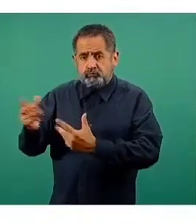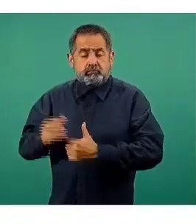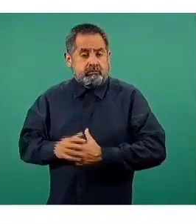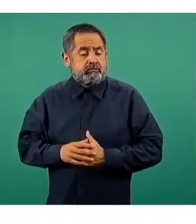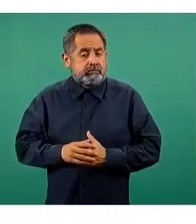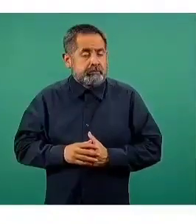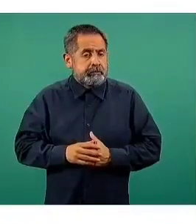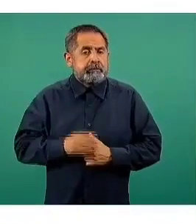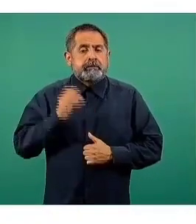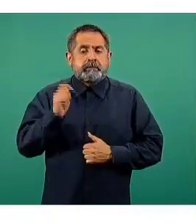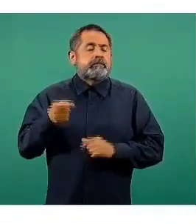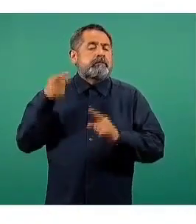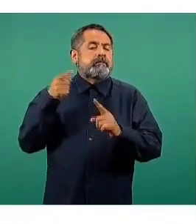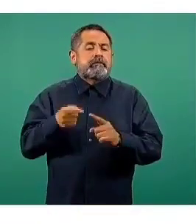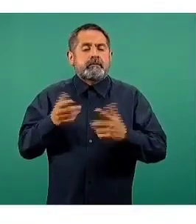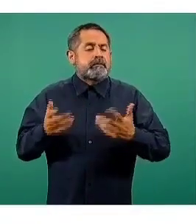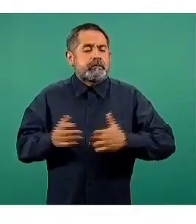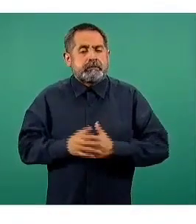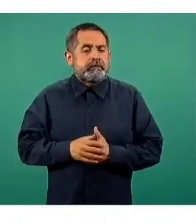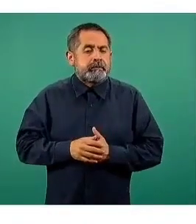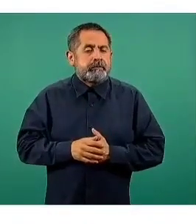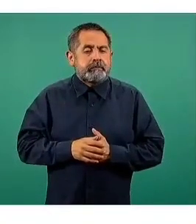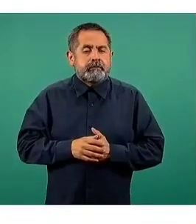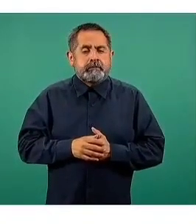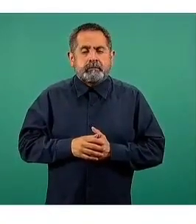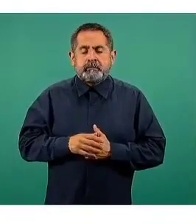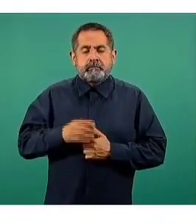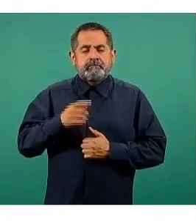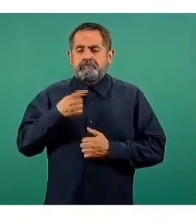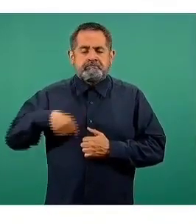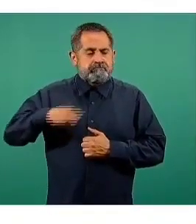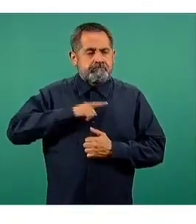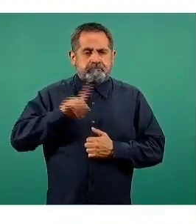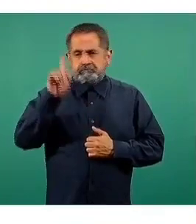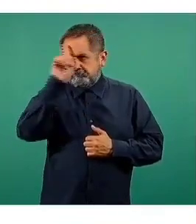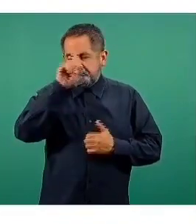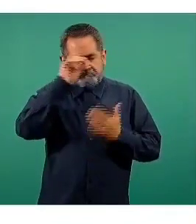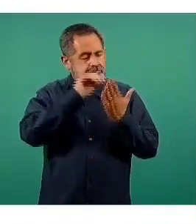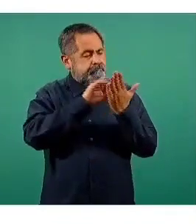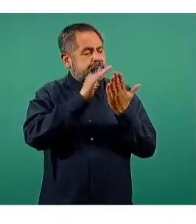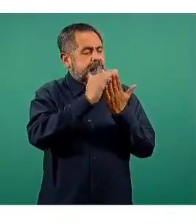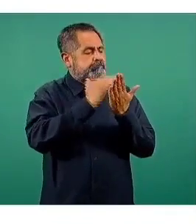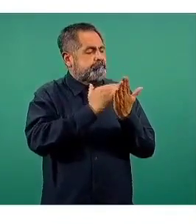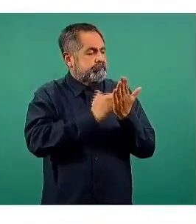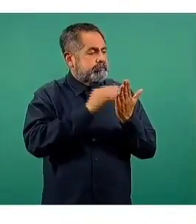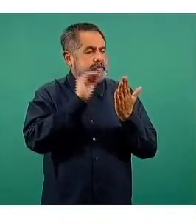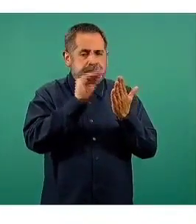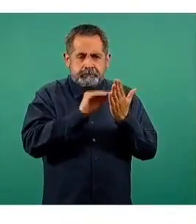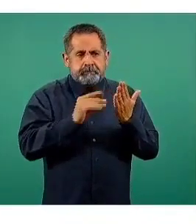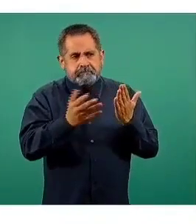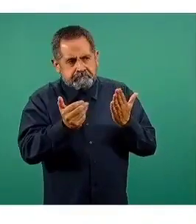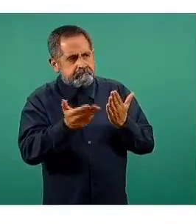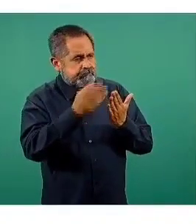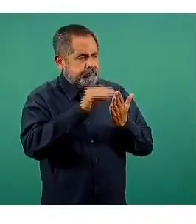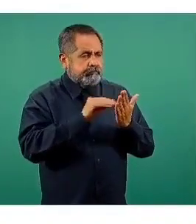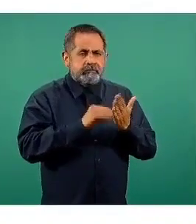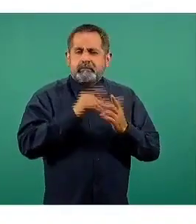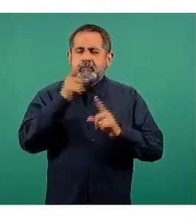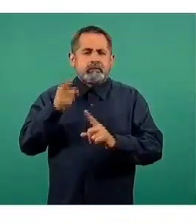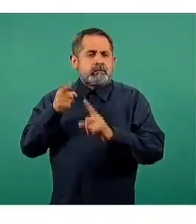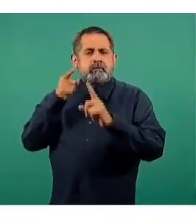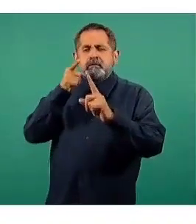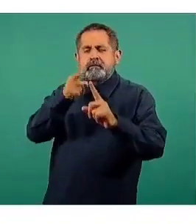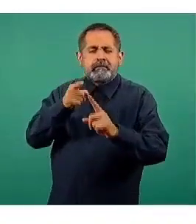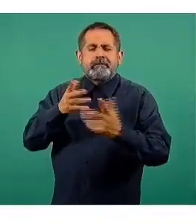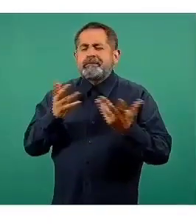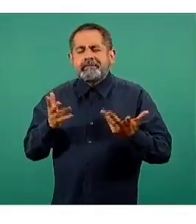fue generar las recomendaciones con un propósito que compartimos todas las